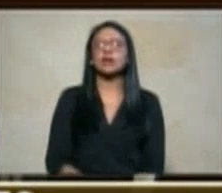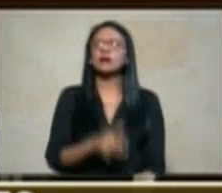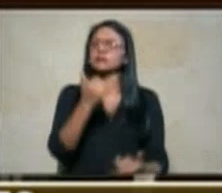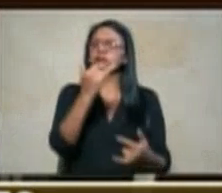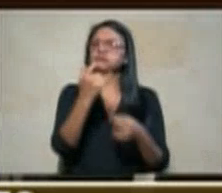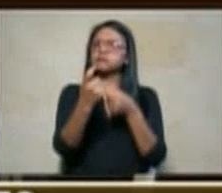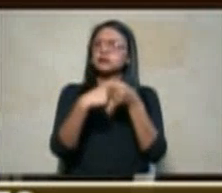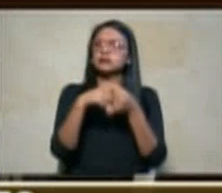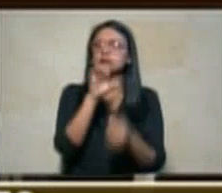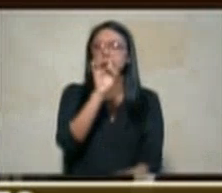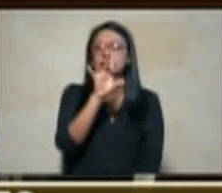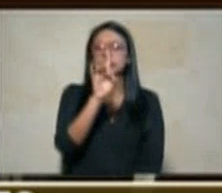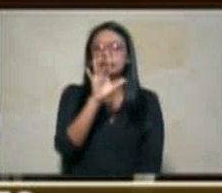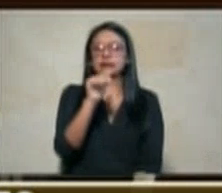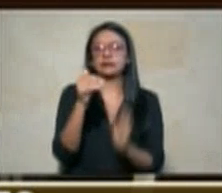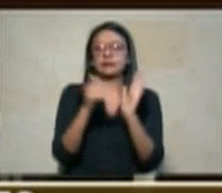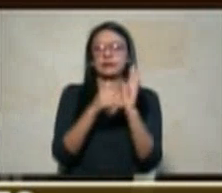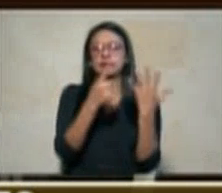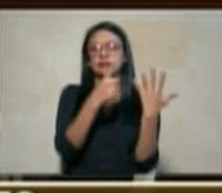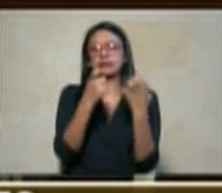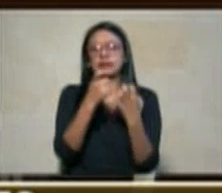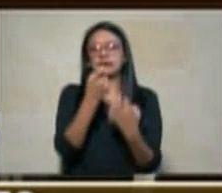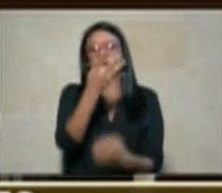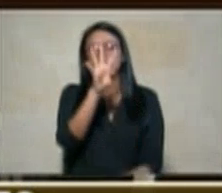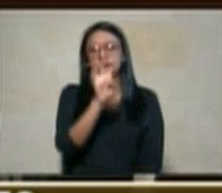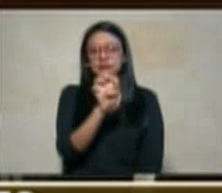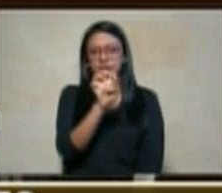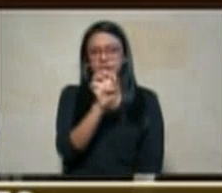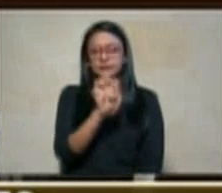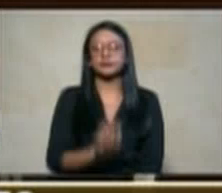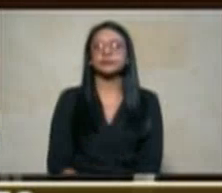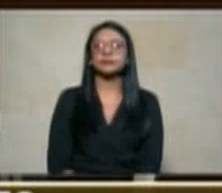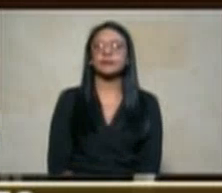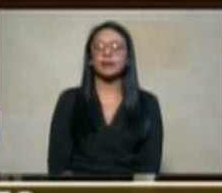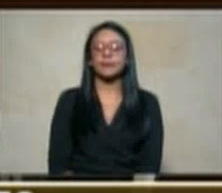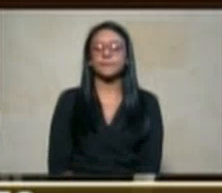15.619. Ha habido entonces una labor